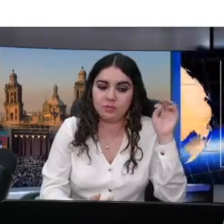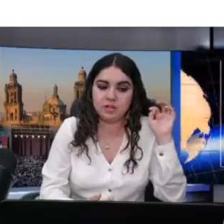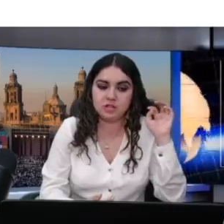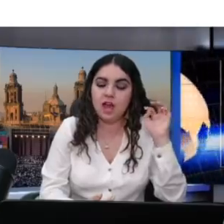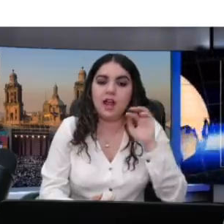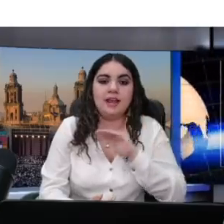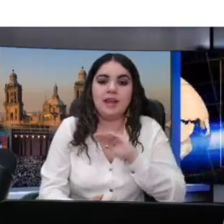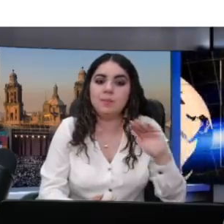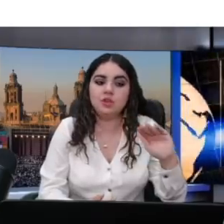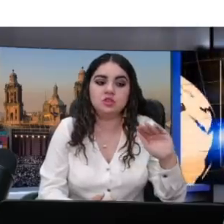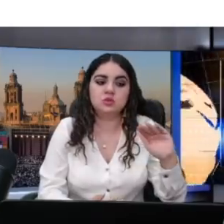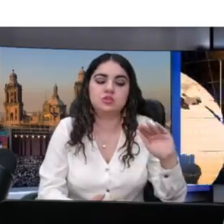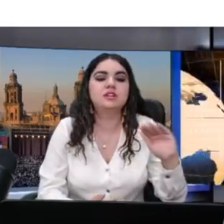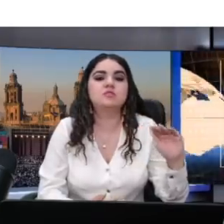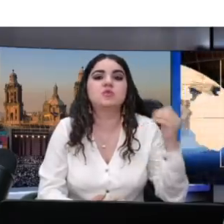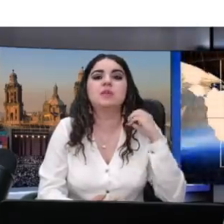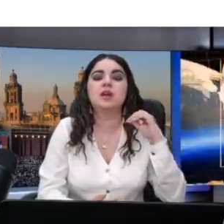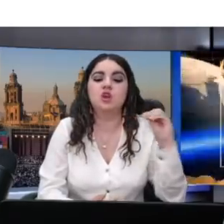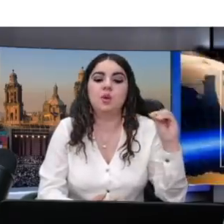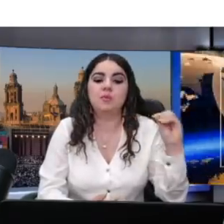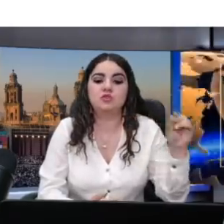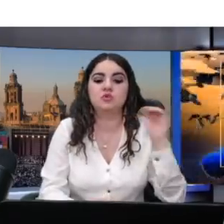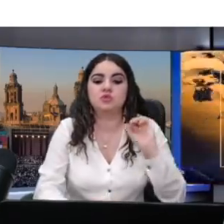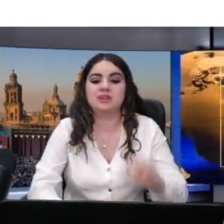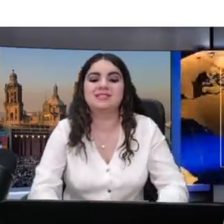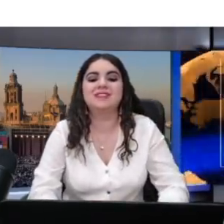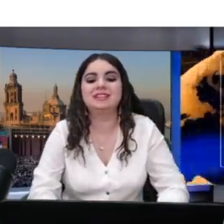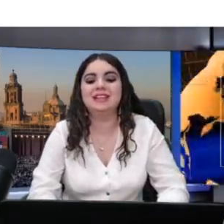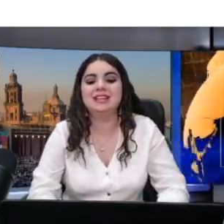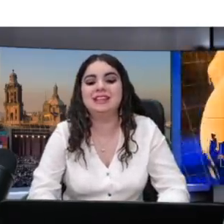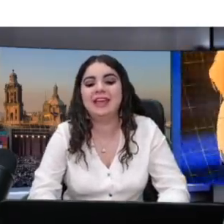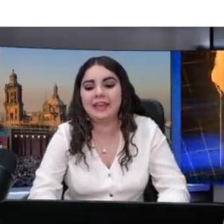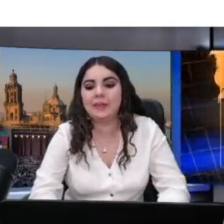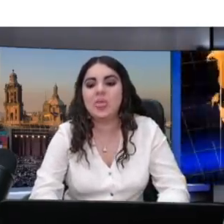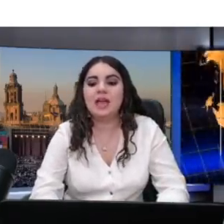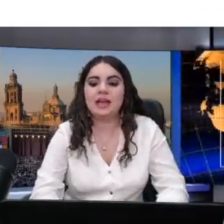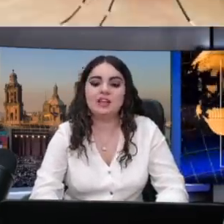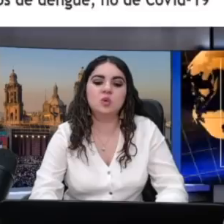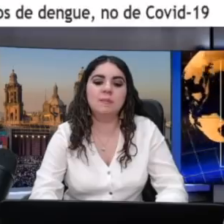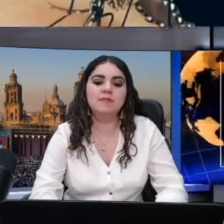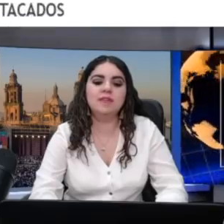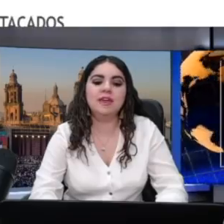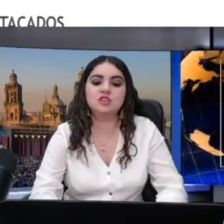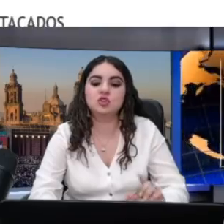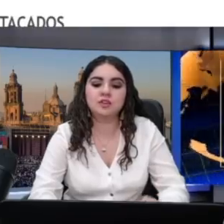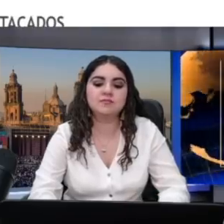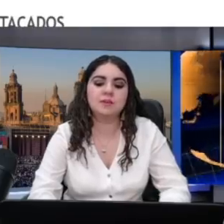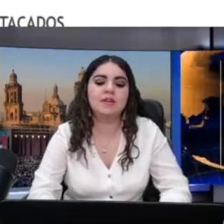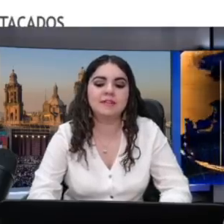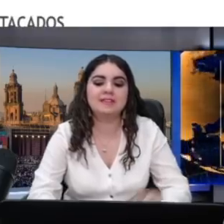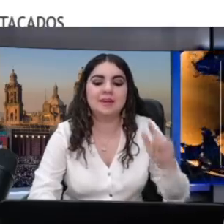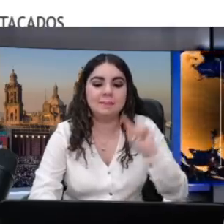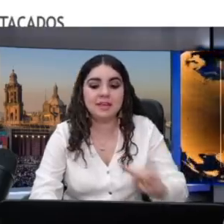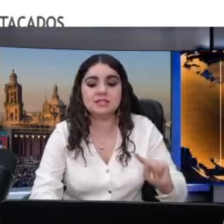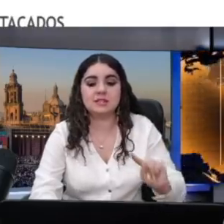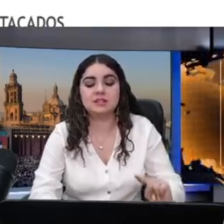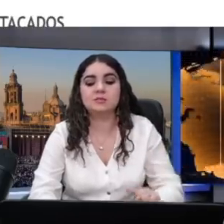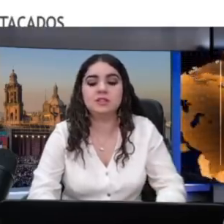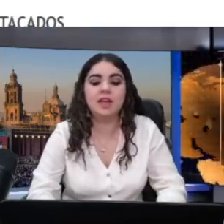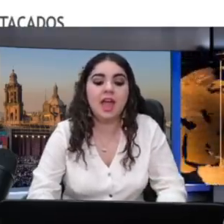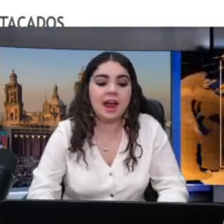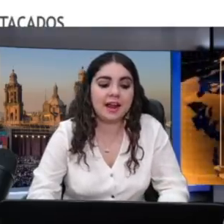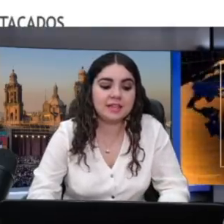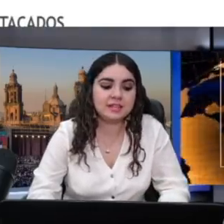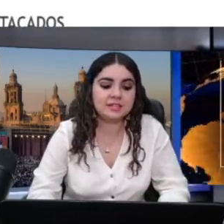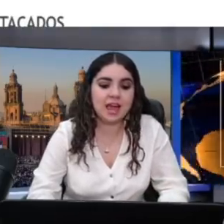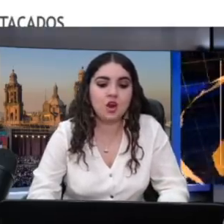Alfaro Ramírez ni ha podido solucionar este problema ni lo va a poder solucionar. Se trata del dengue, que casualmente es otra enfermedad que también se